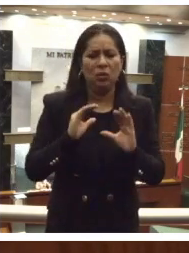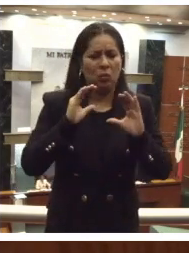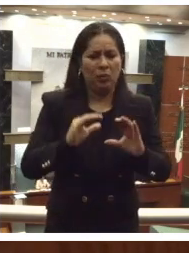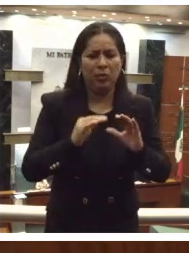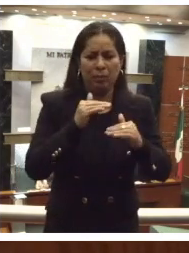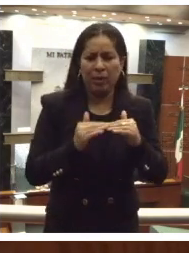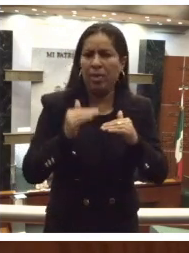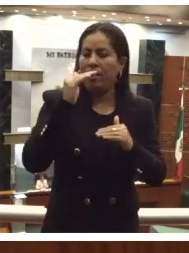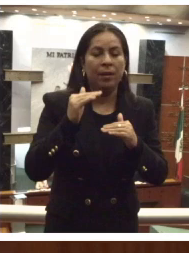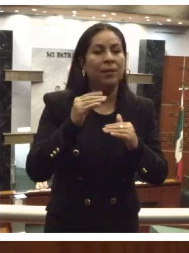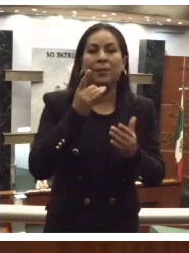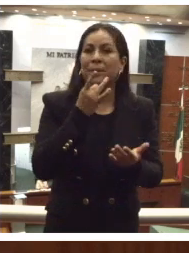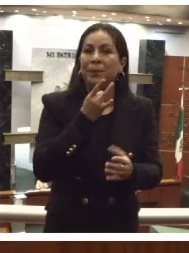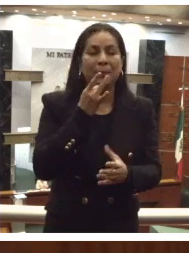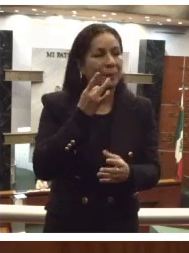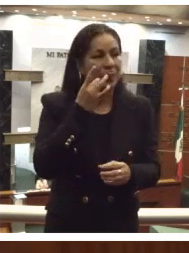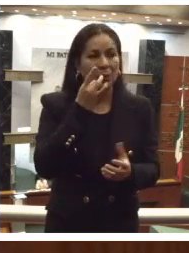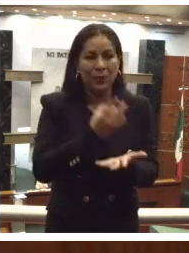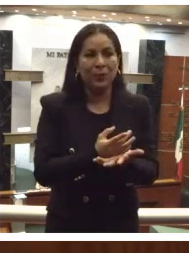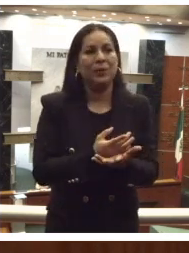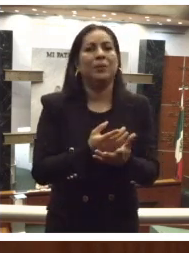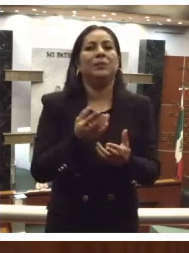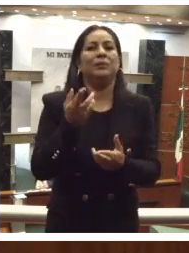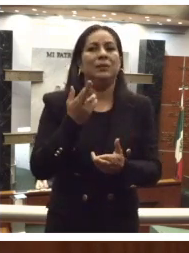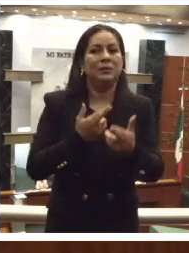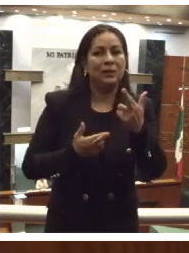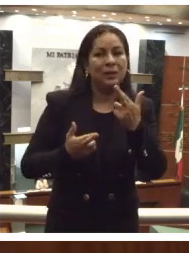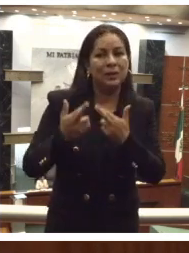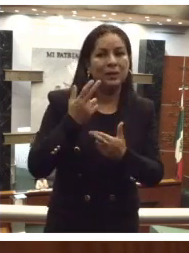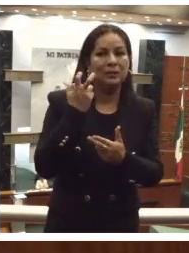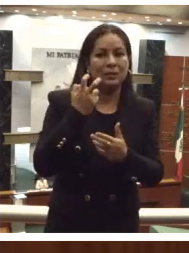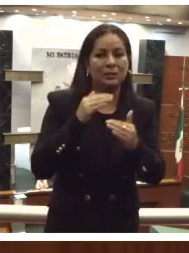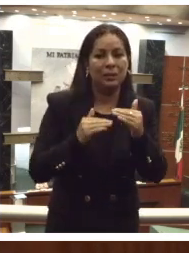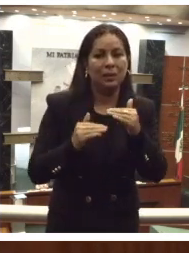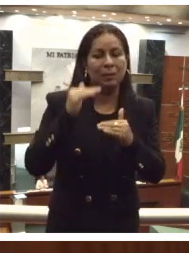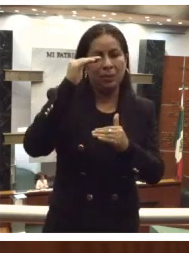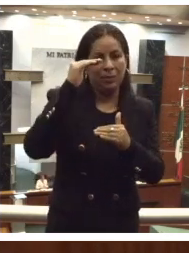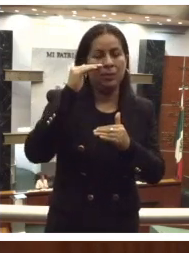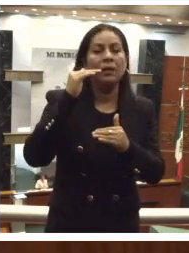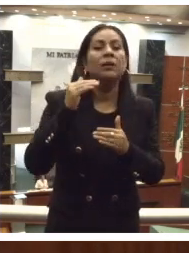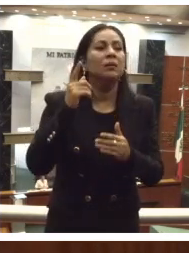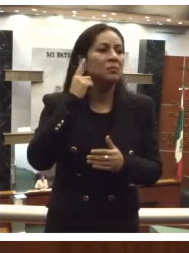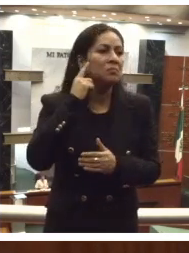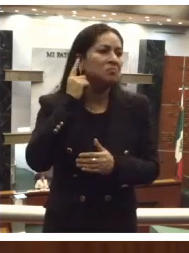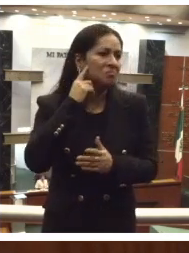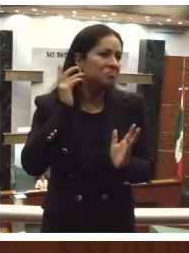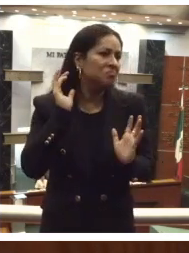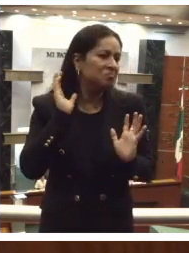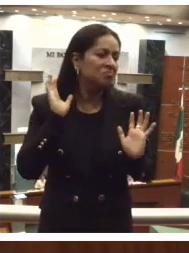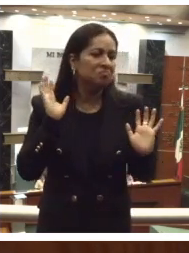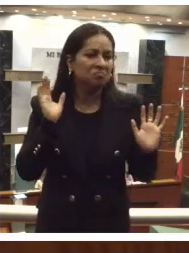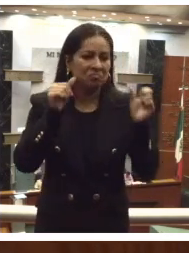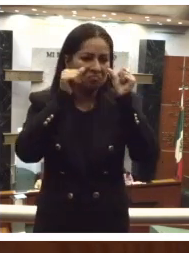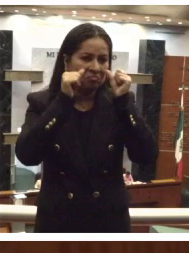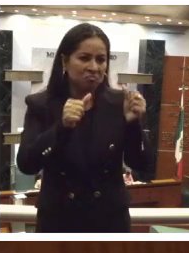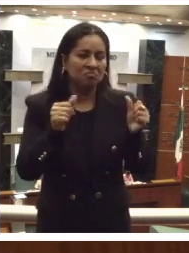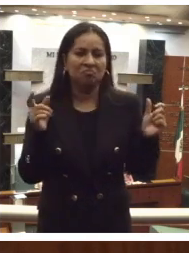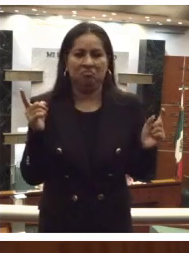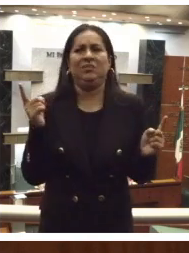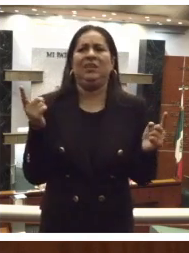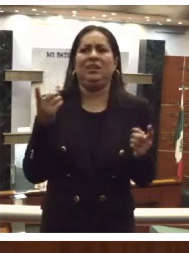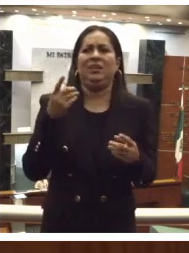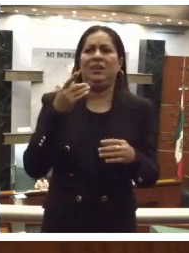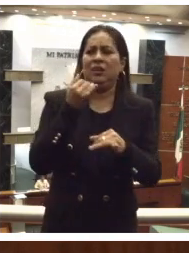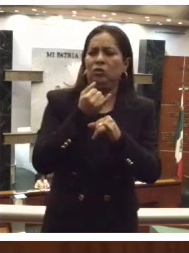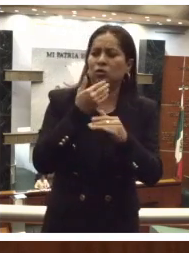sino que por primera vez se está revirtiendo esa tendencia. Y hemos escuchado voces que disienten de los datos duros,